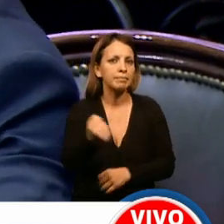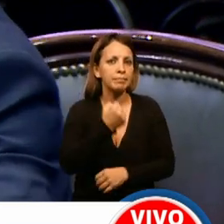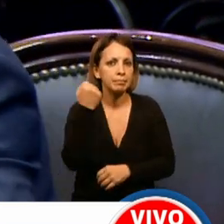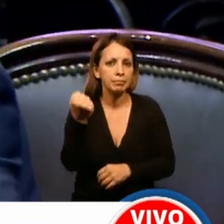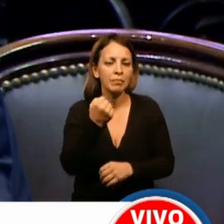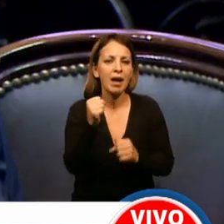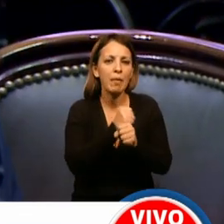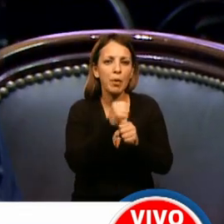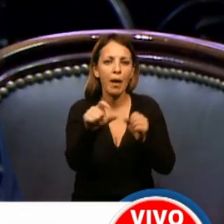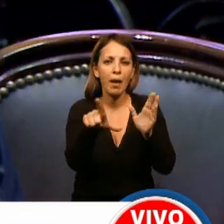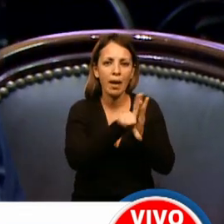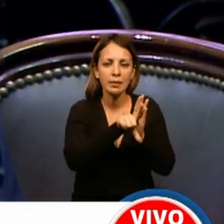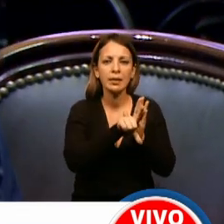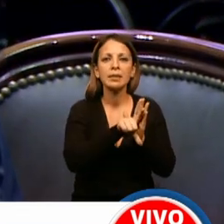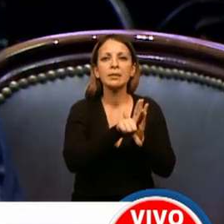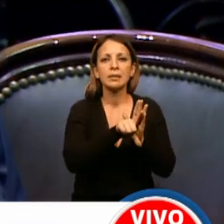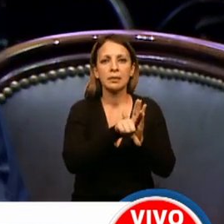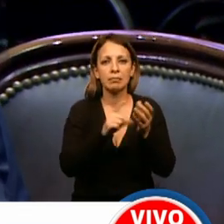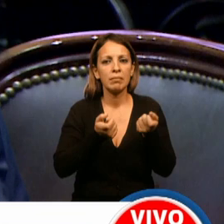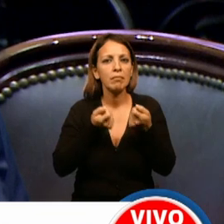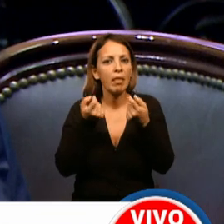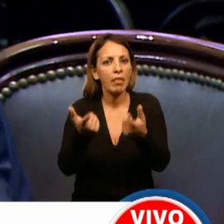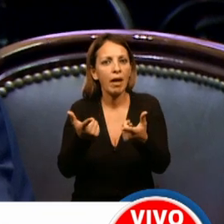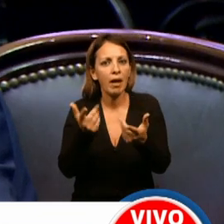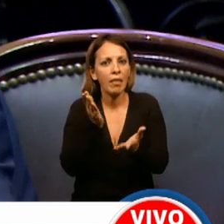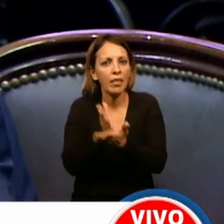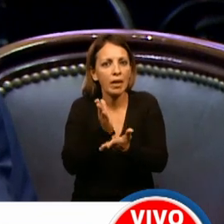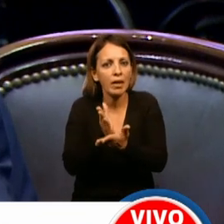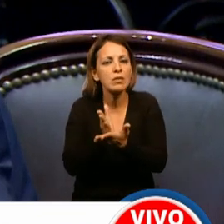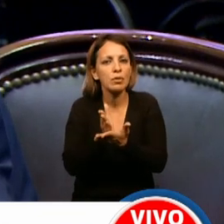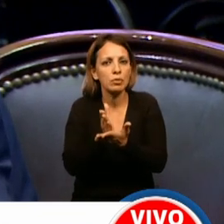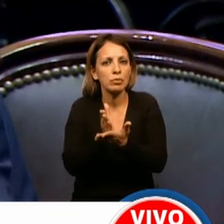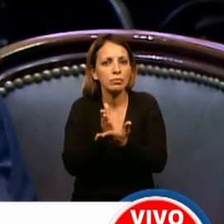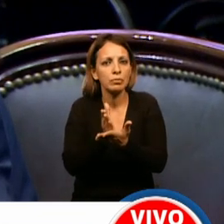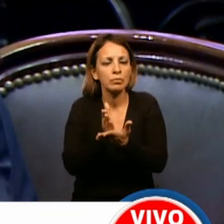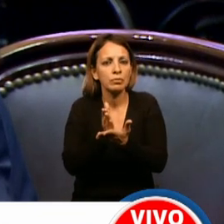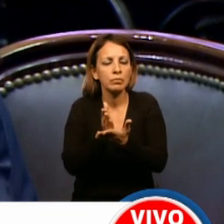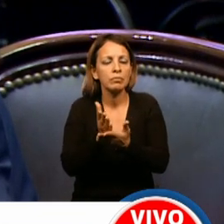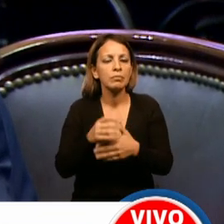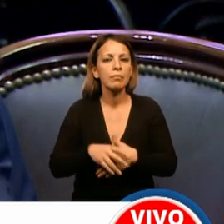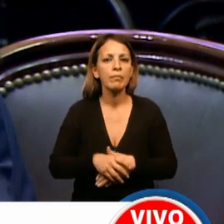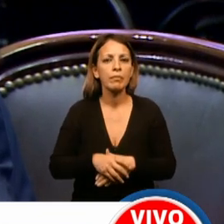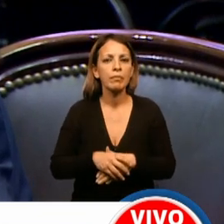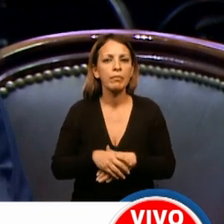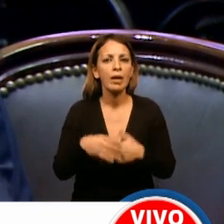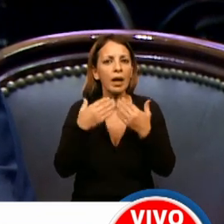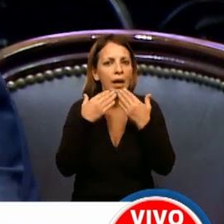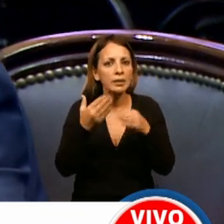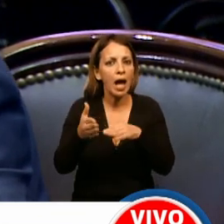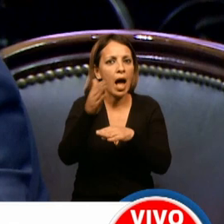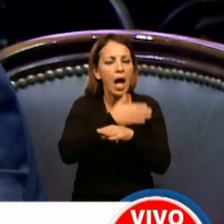sancionado leyes que garantizan derechos producto de largas luchas